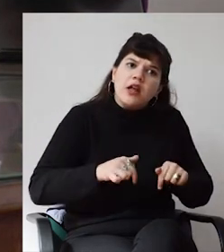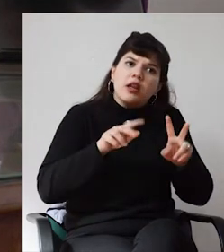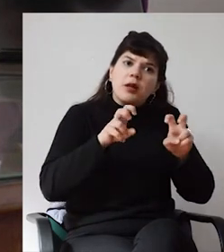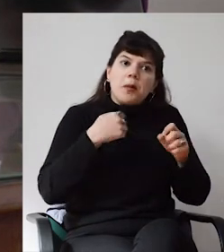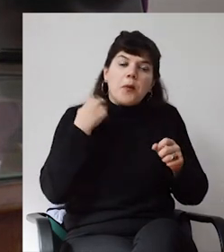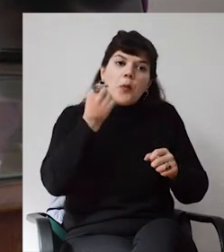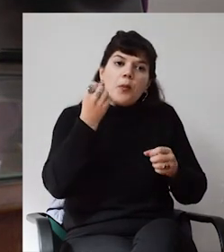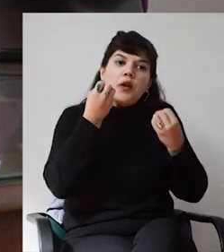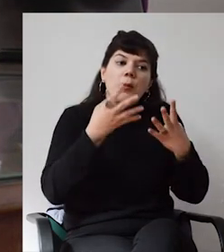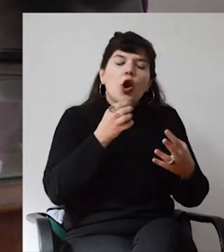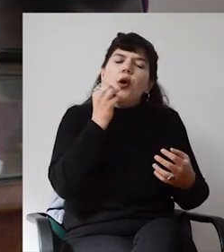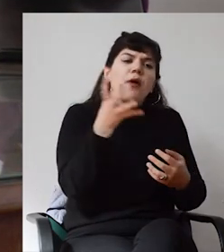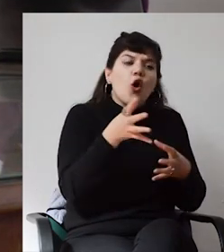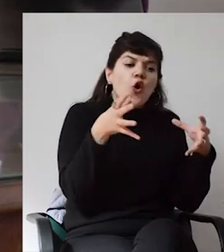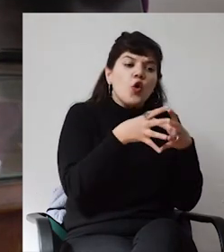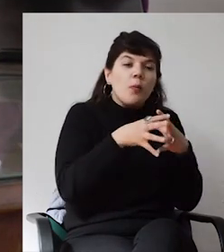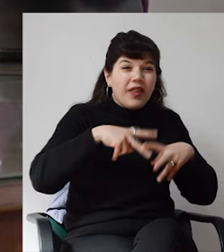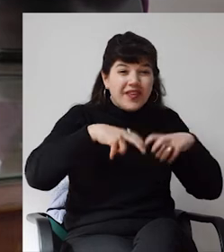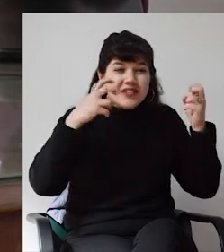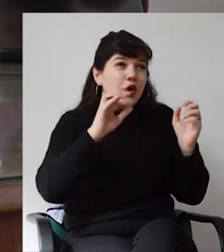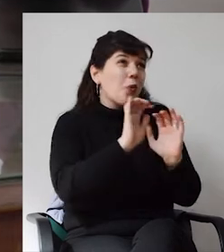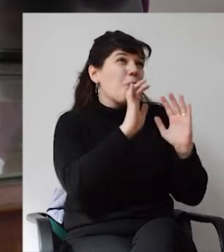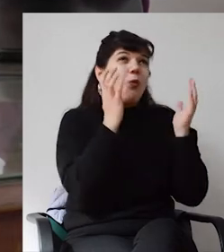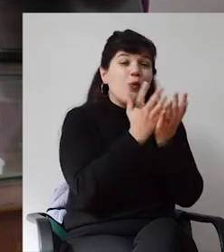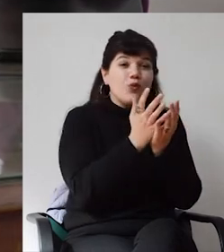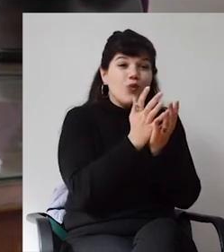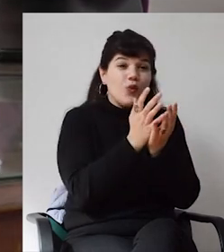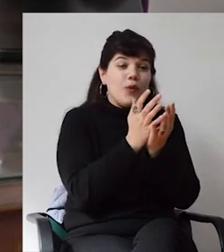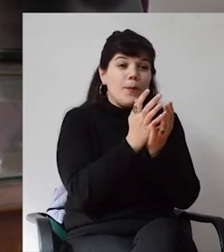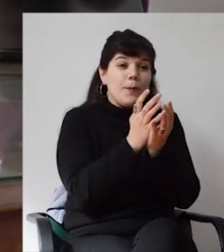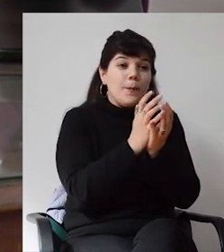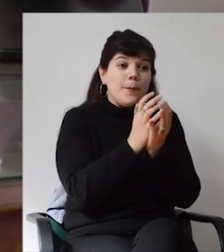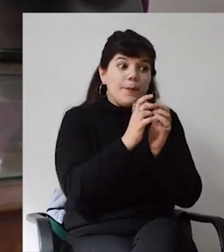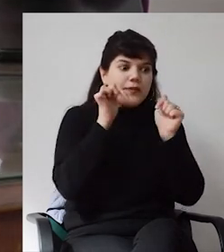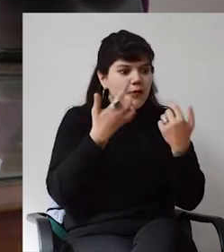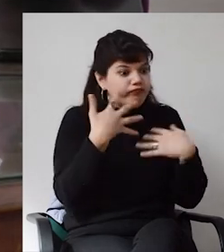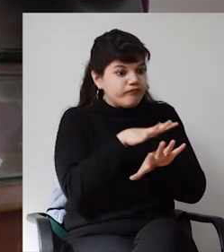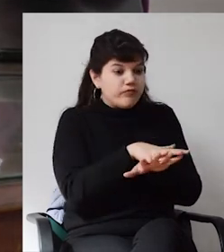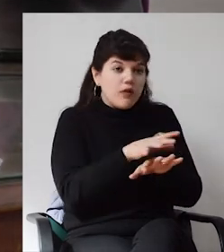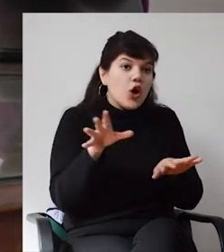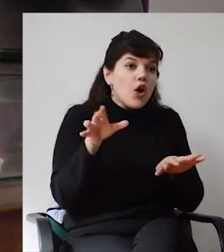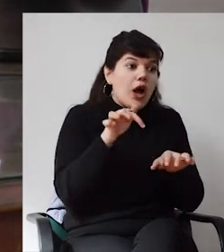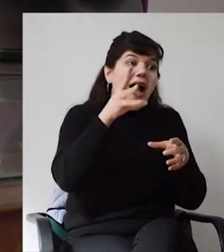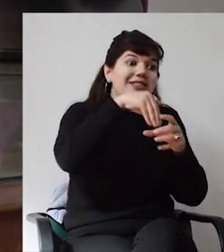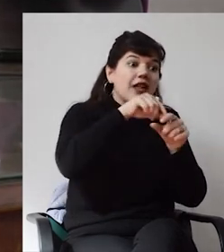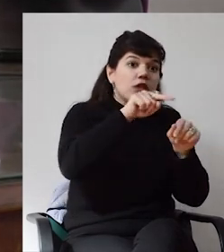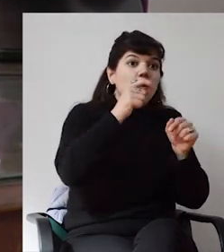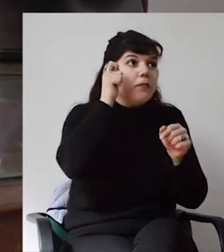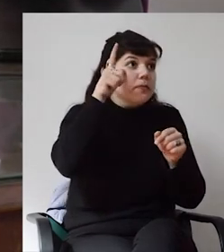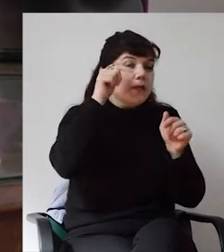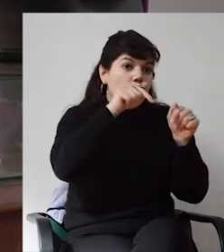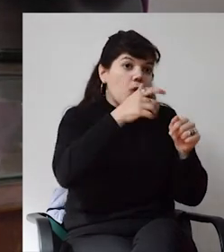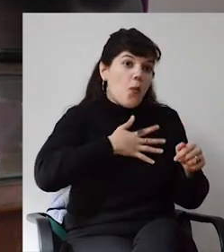esto, los mejores grupos de investigación del mundo tienen integrado dentro de